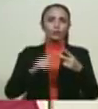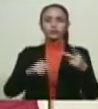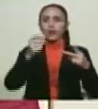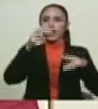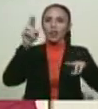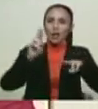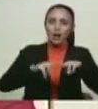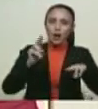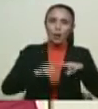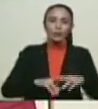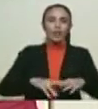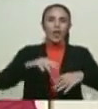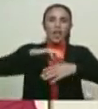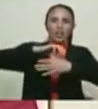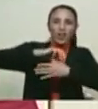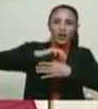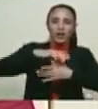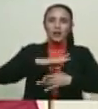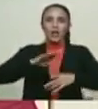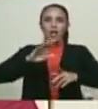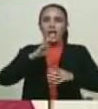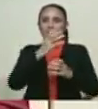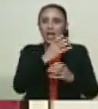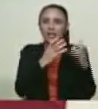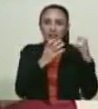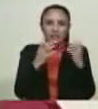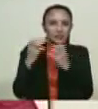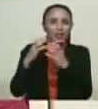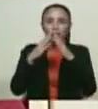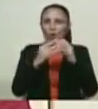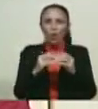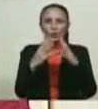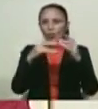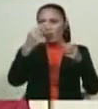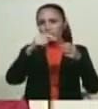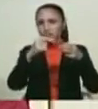leche, carne, maíz, soya, todo.